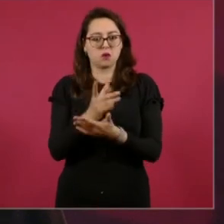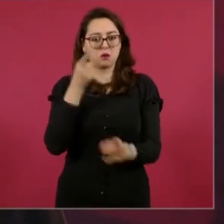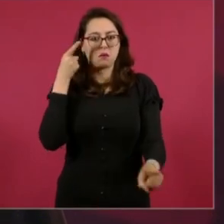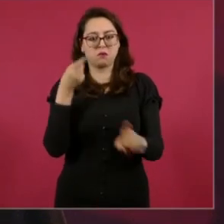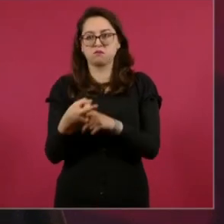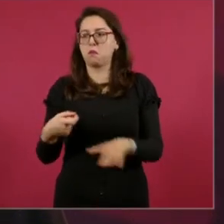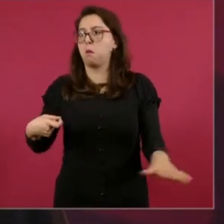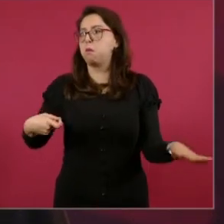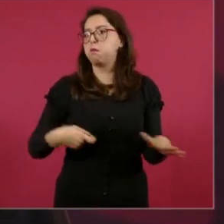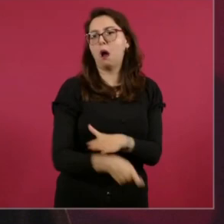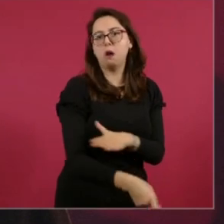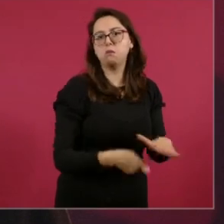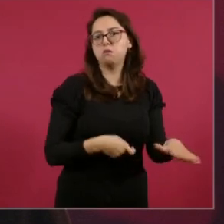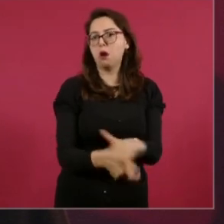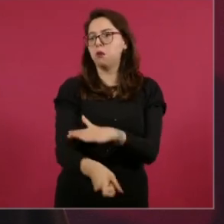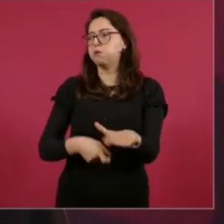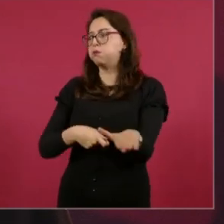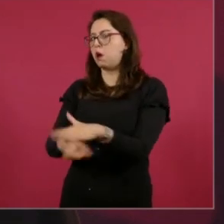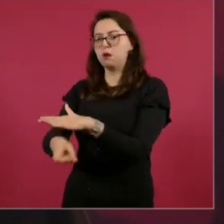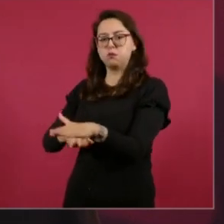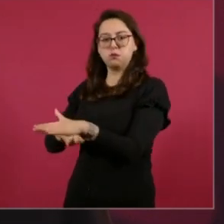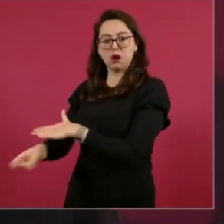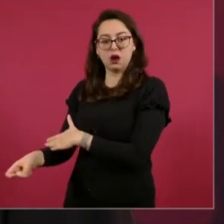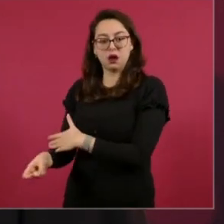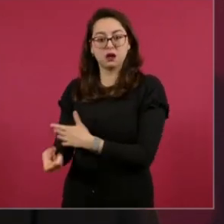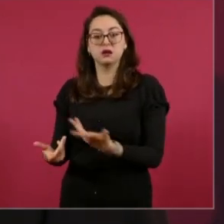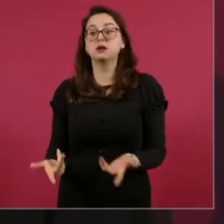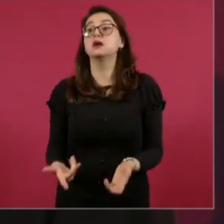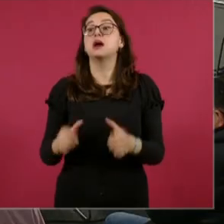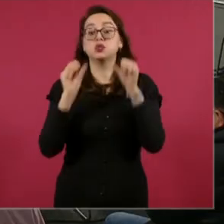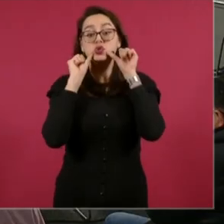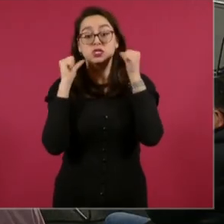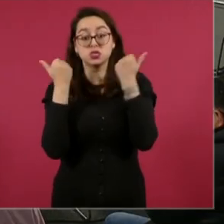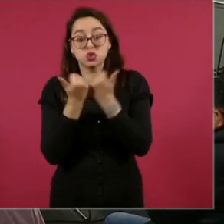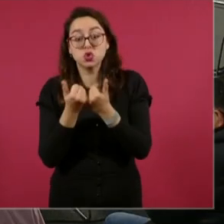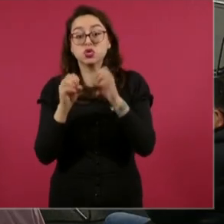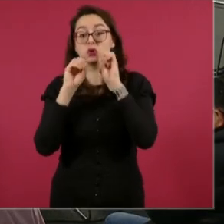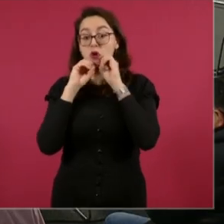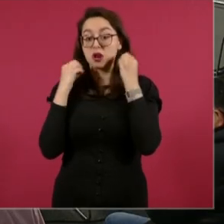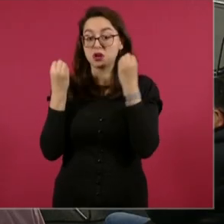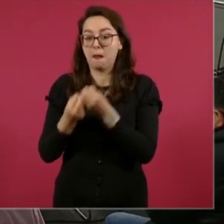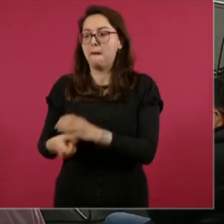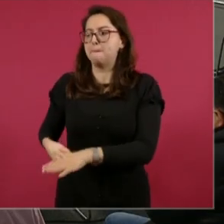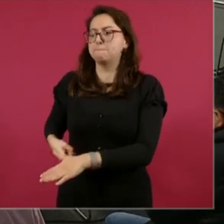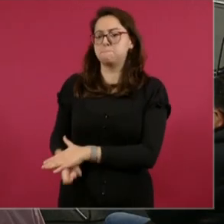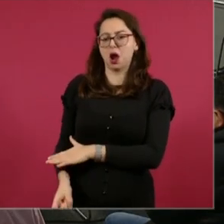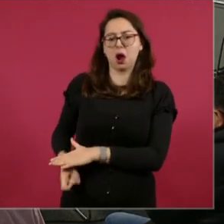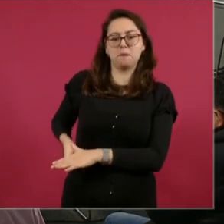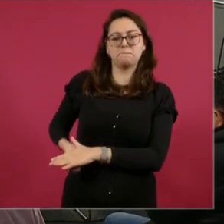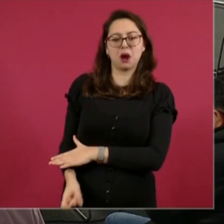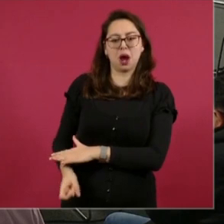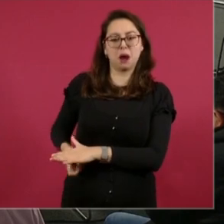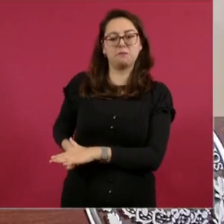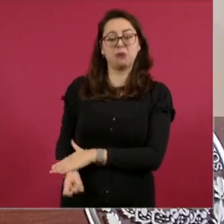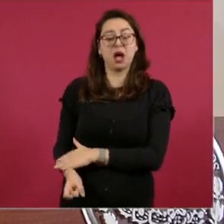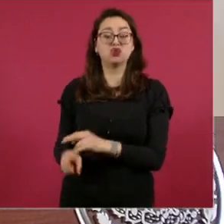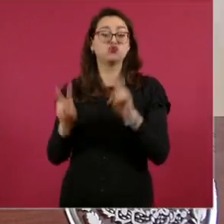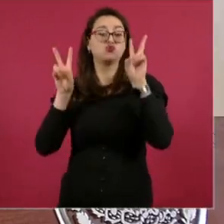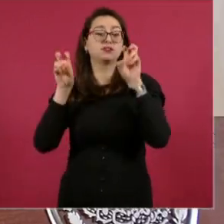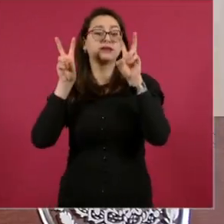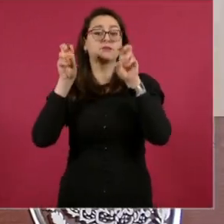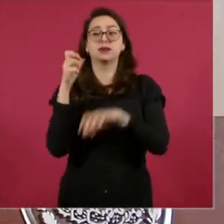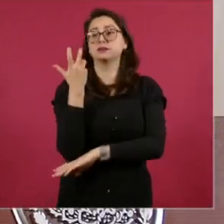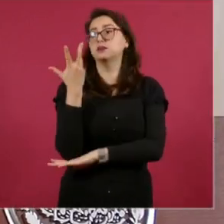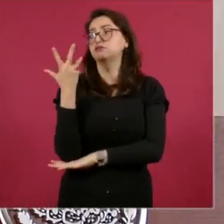a entregar moches a organizaciones allá en Quintana Roo, a